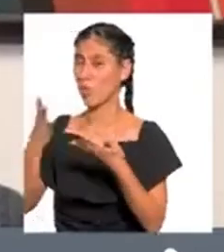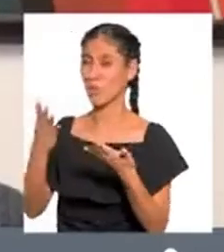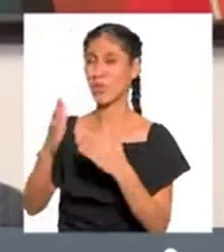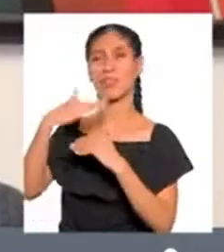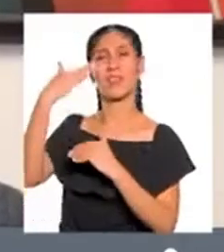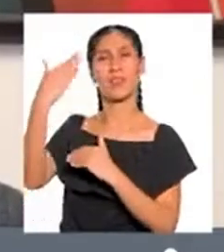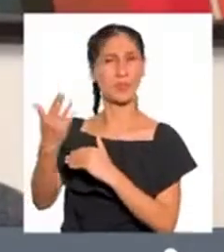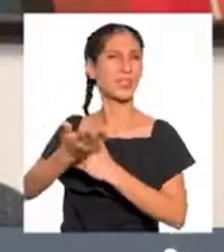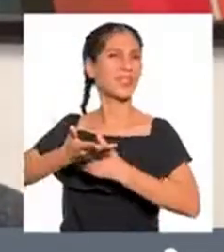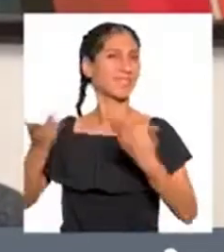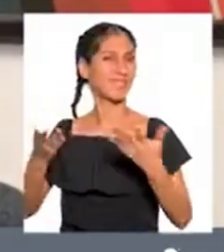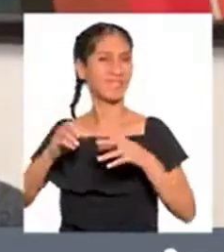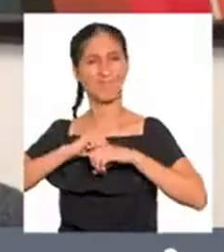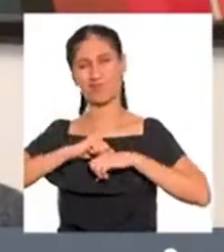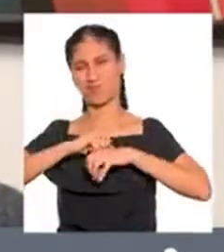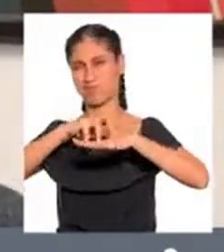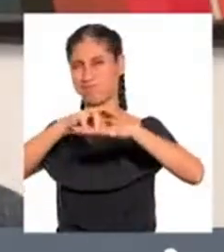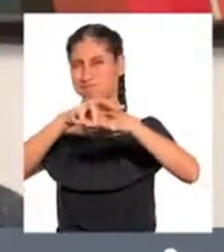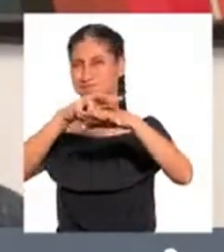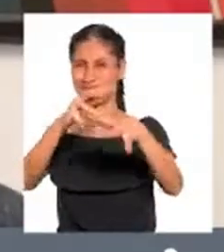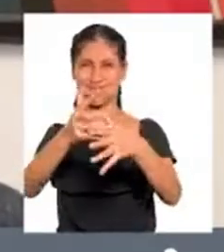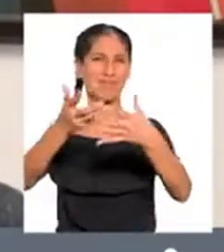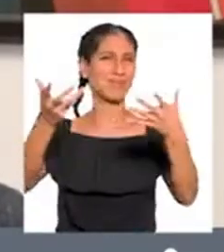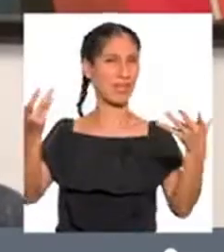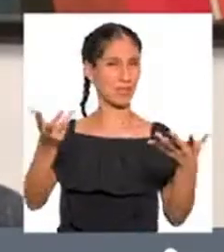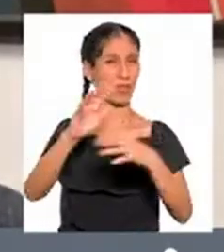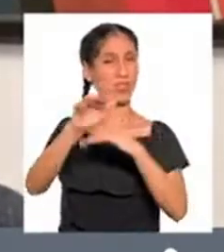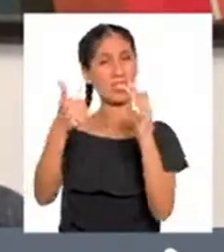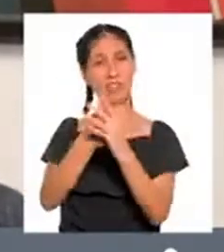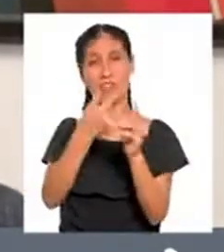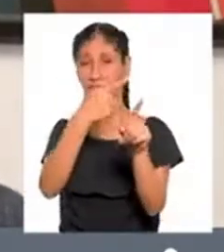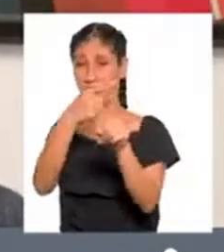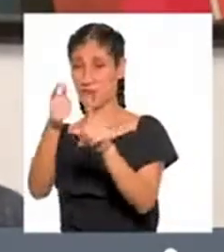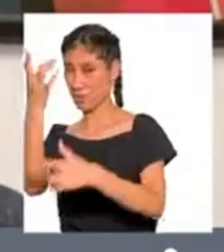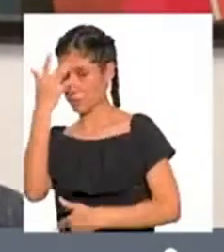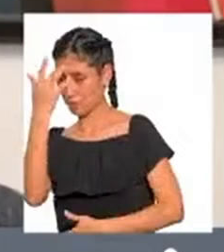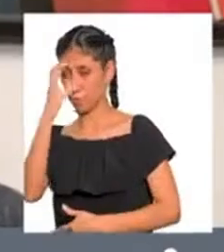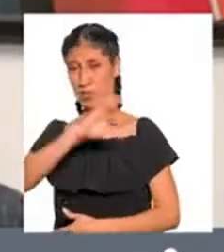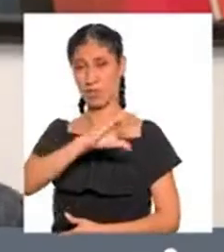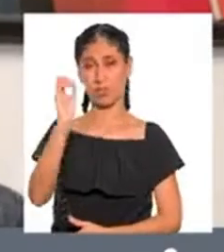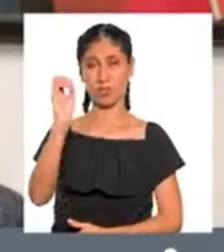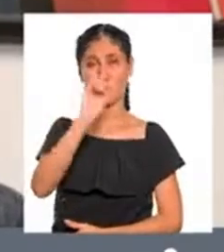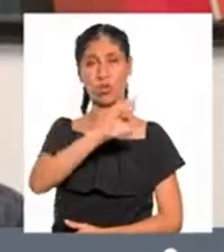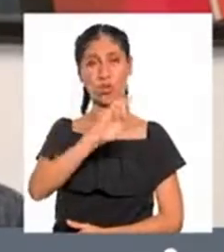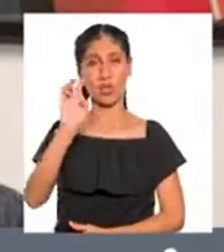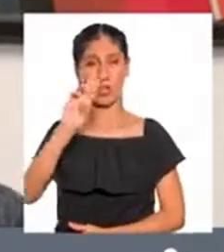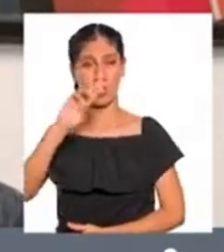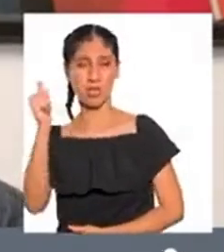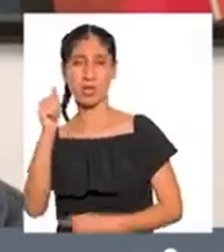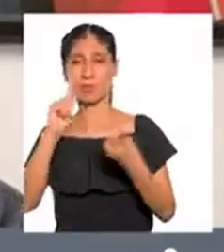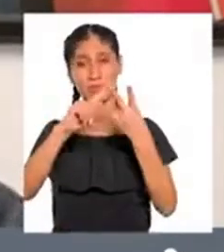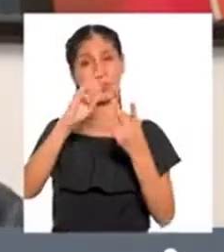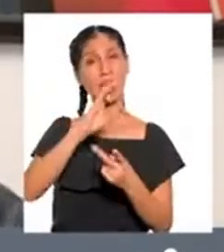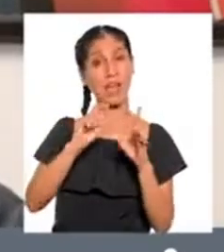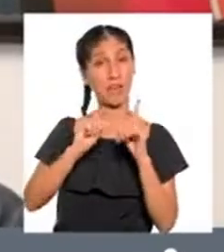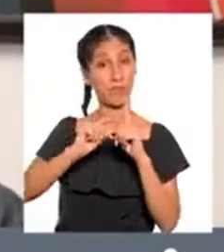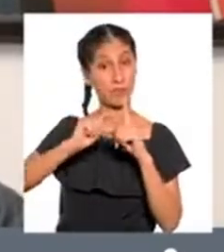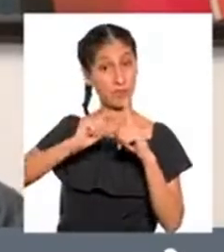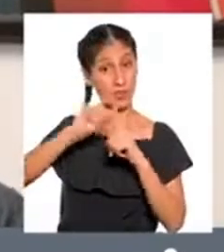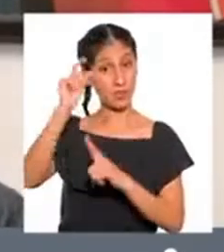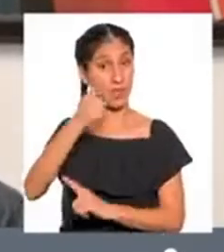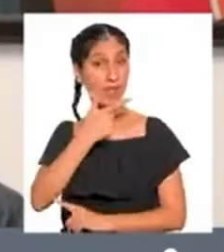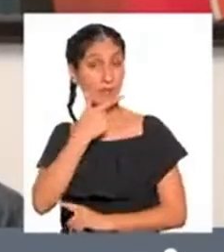permitió la expansión y el retorno de enfermedades como el cólera, la fiebre amarilla o el